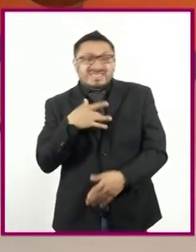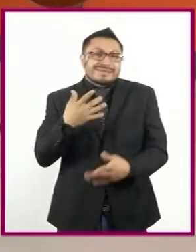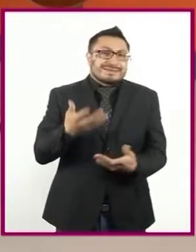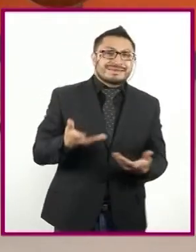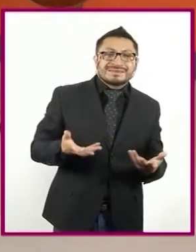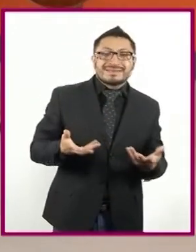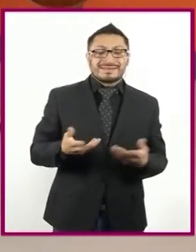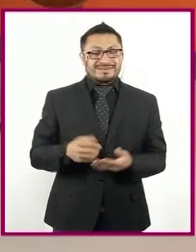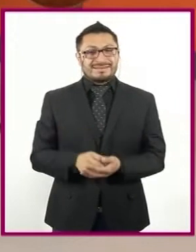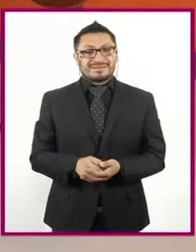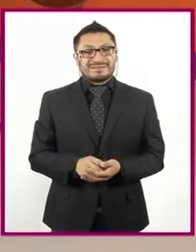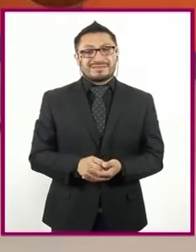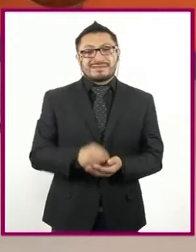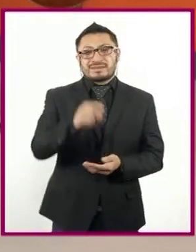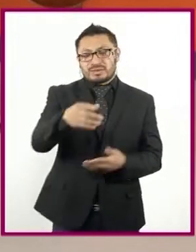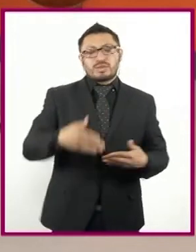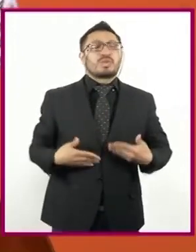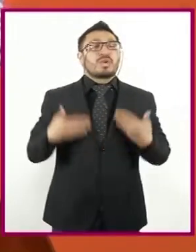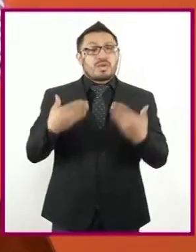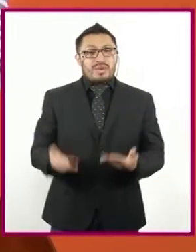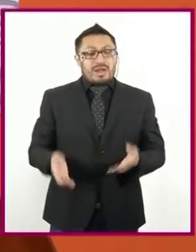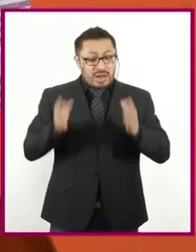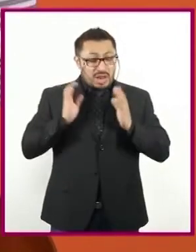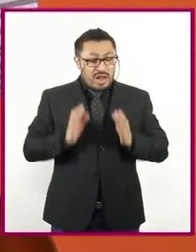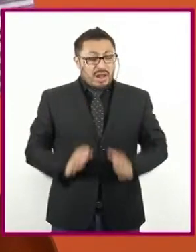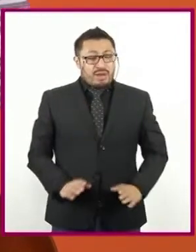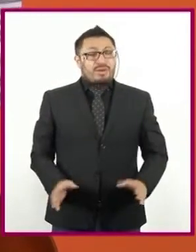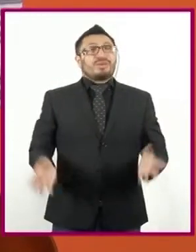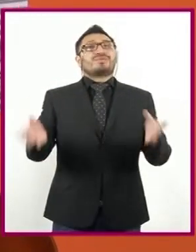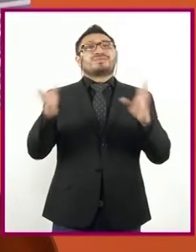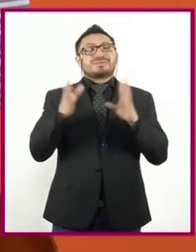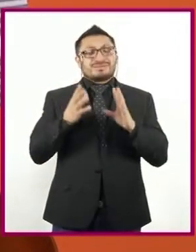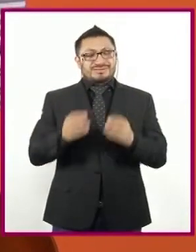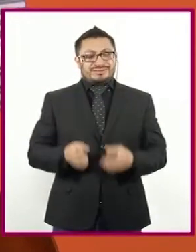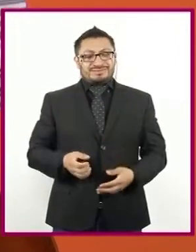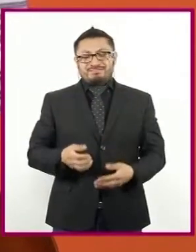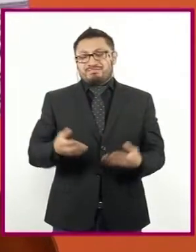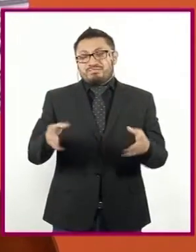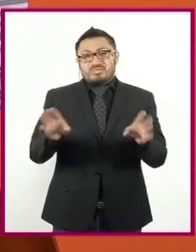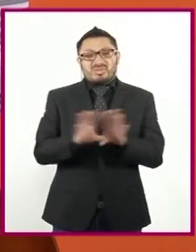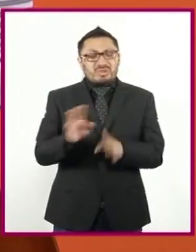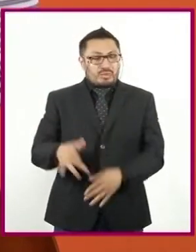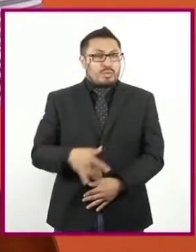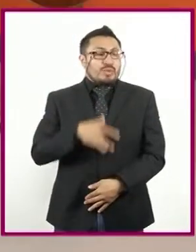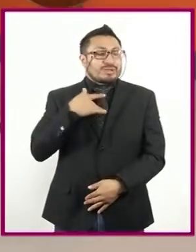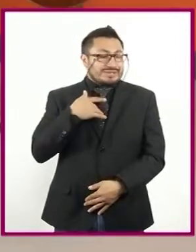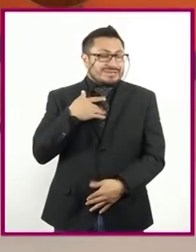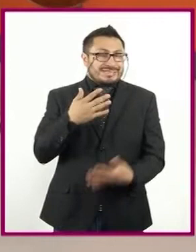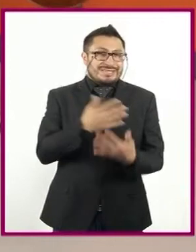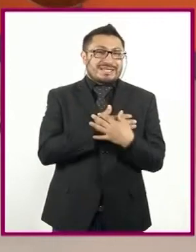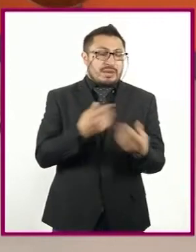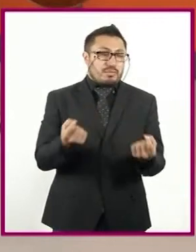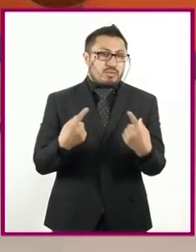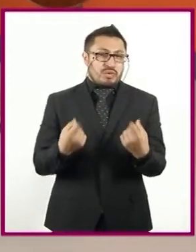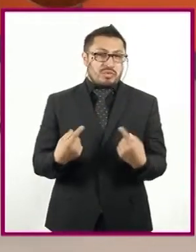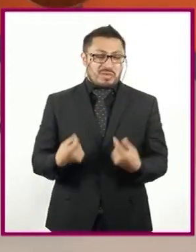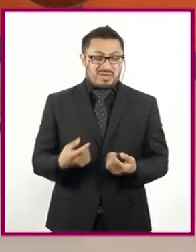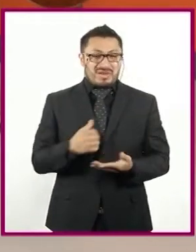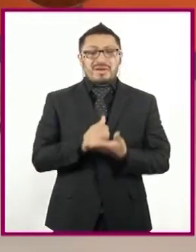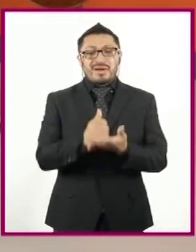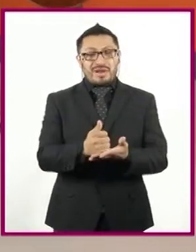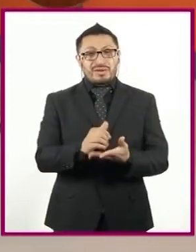cuerpo tiene. Hay que confiar en que el cuerpo te va a guiar hacia un lugar constructivo. De